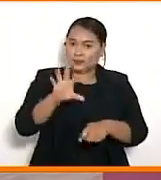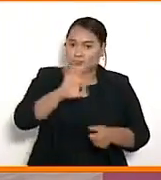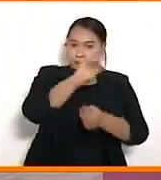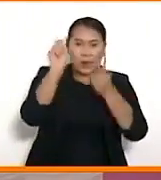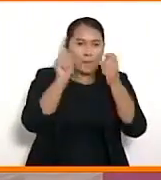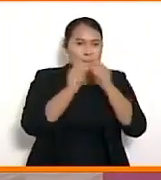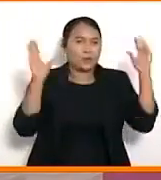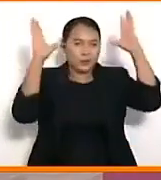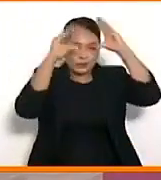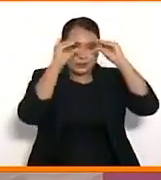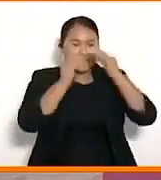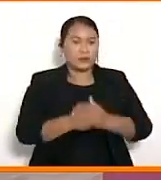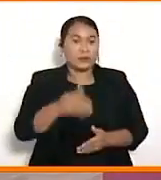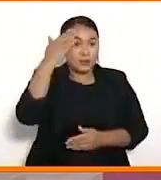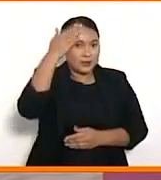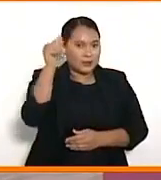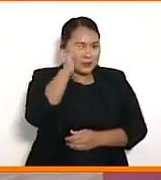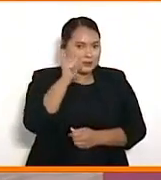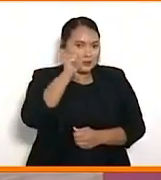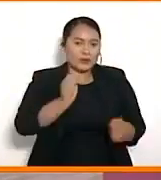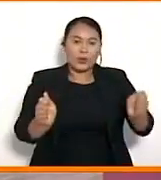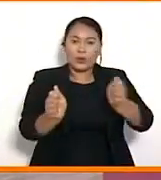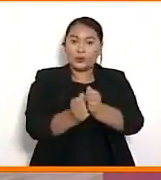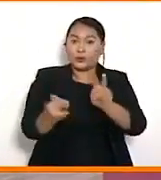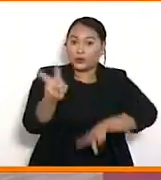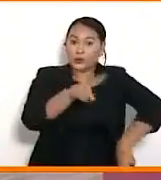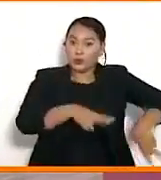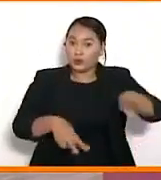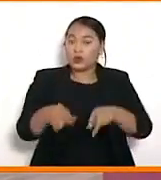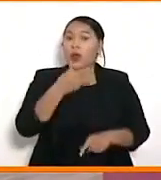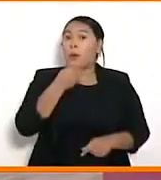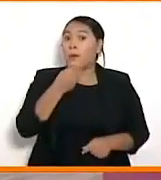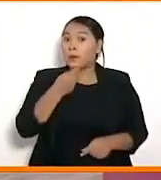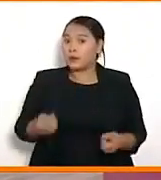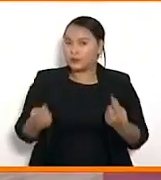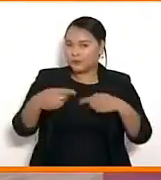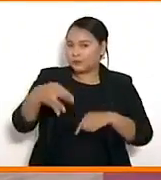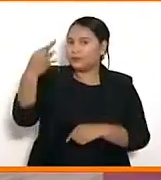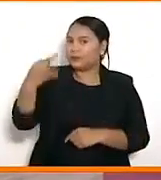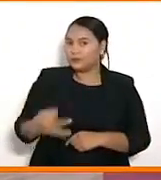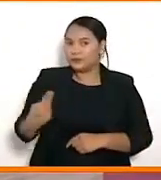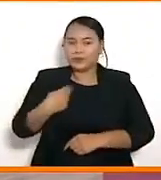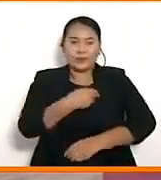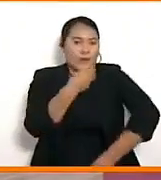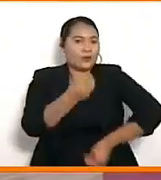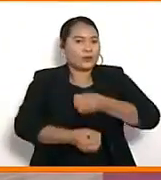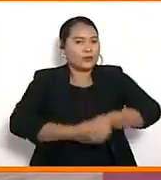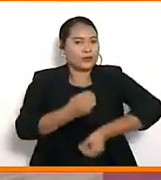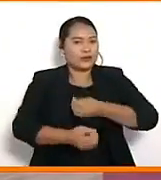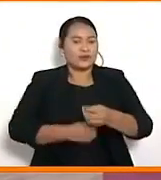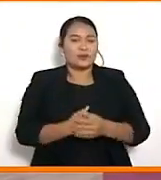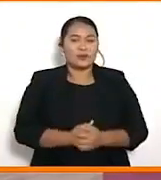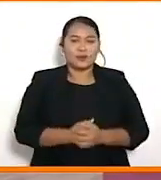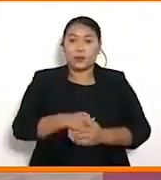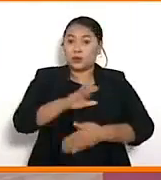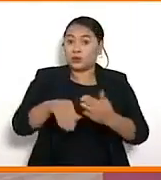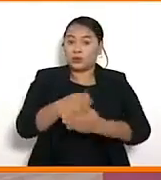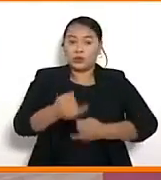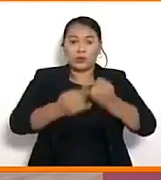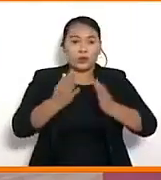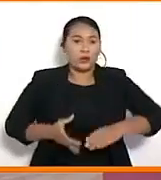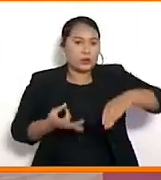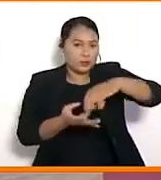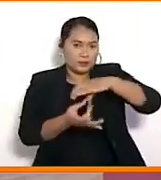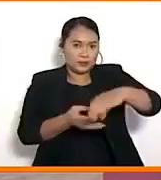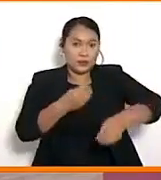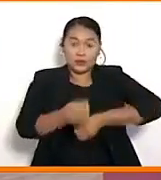de la noche. Te saluda Alison en compañía de nuestro auditor, quien nos da transparencia cada uno en nuestros procesos. Para los jugadores de Gana Gol procedemos al